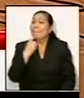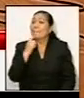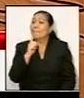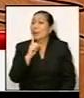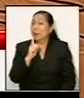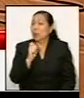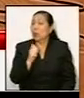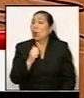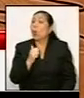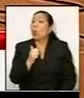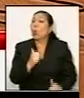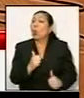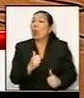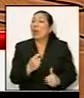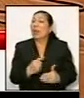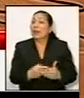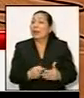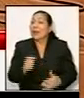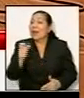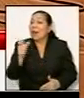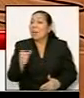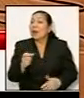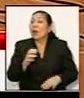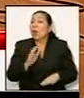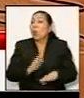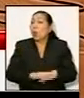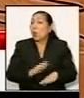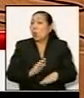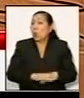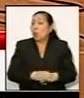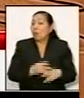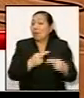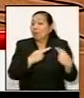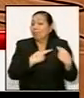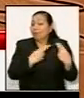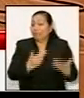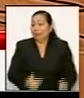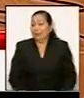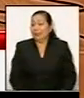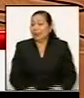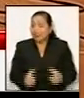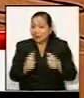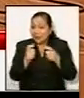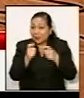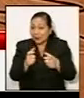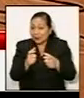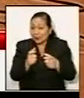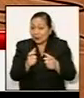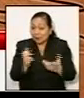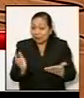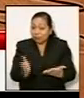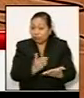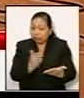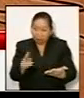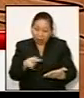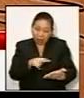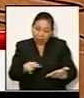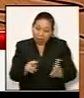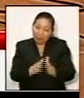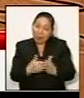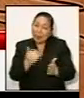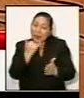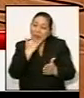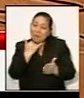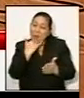cuáles fueron los funcionarios que estaban a cargo de la supervisión y el control de calidad de los textos